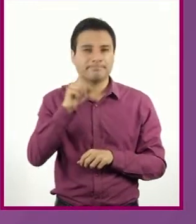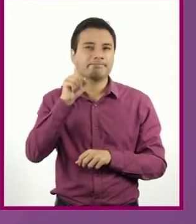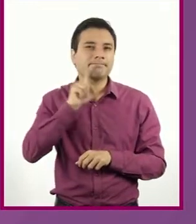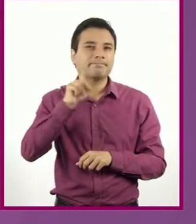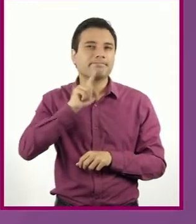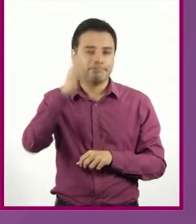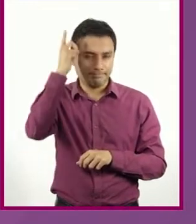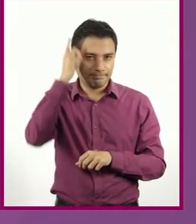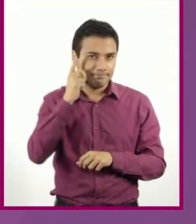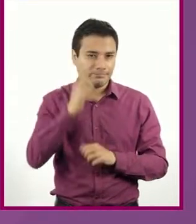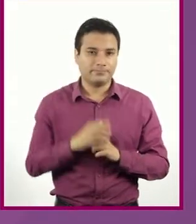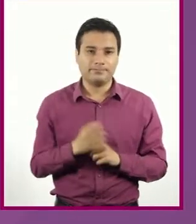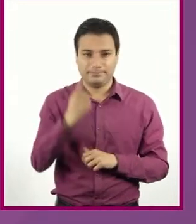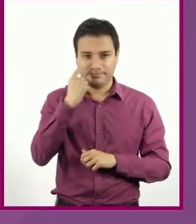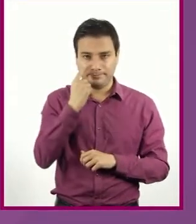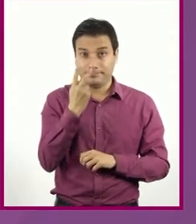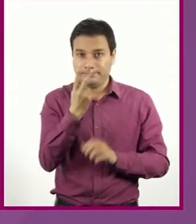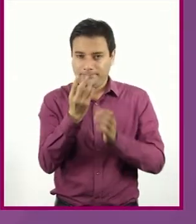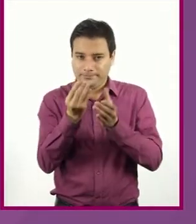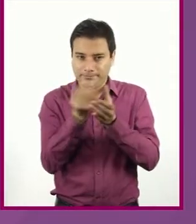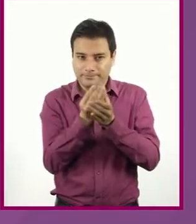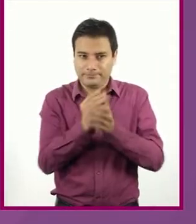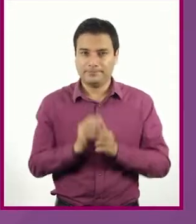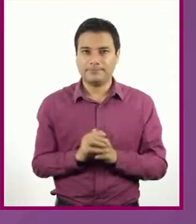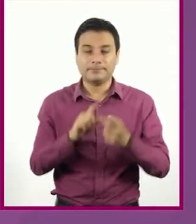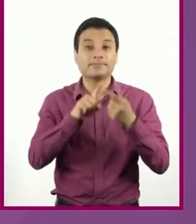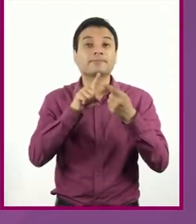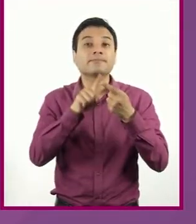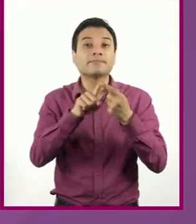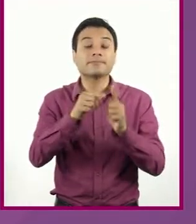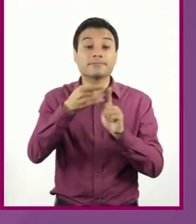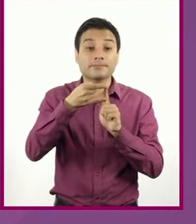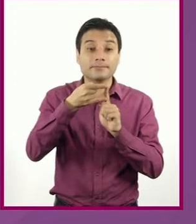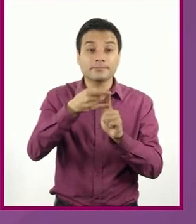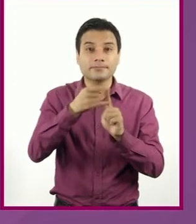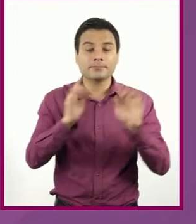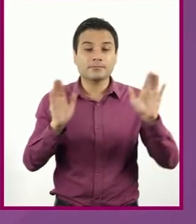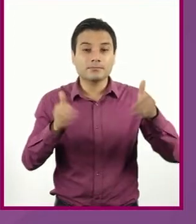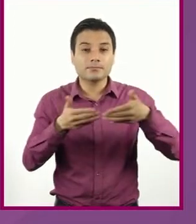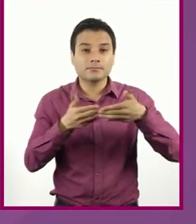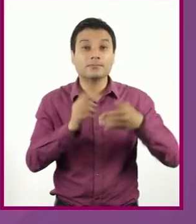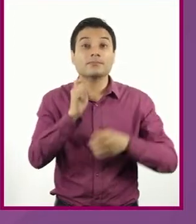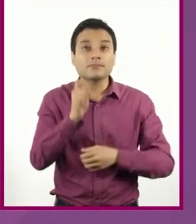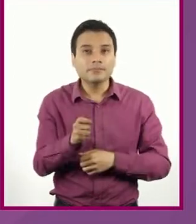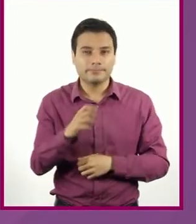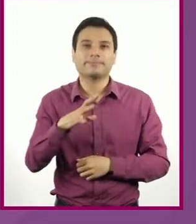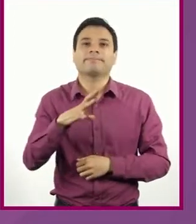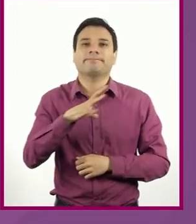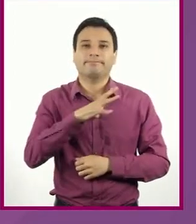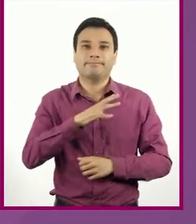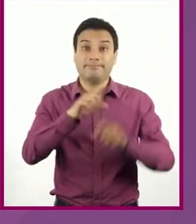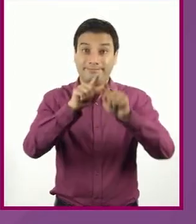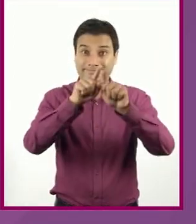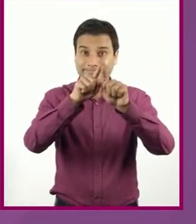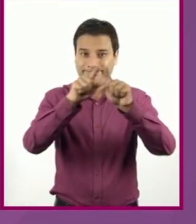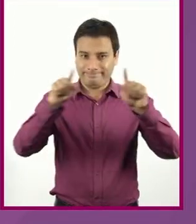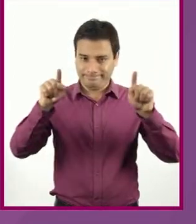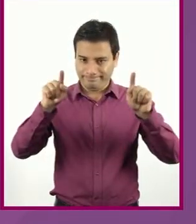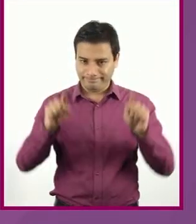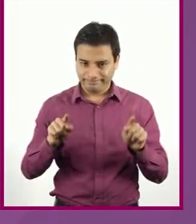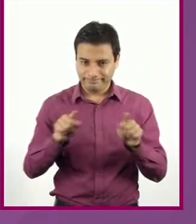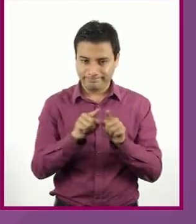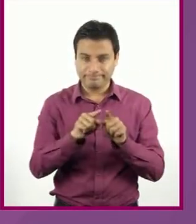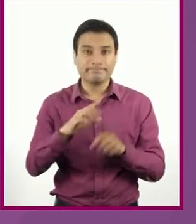Aquí tenemos dos tipos. La viñeta cerrada es la que está limitada por todos sus lados. Este formato nos